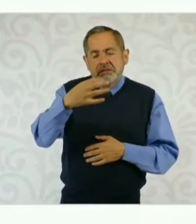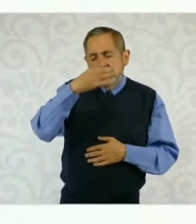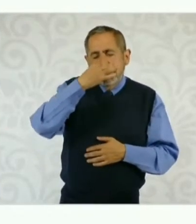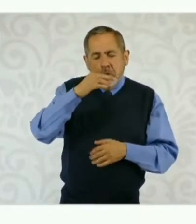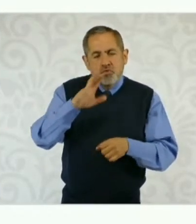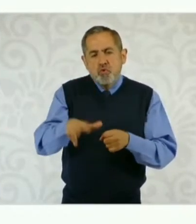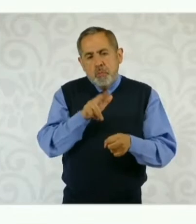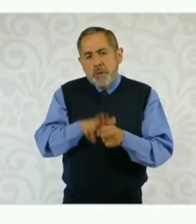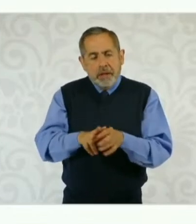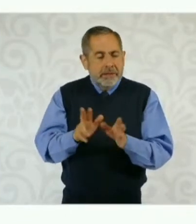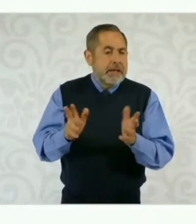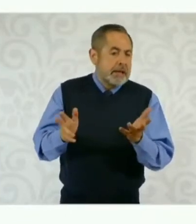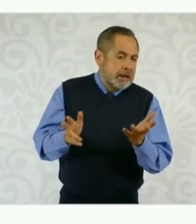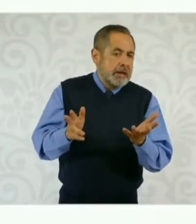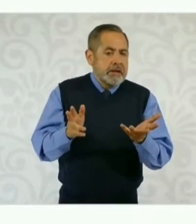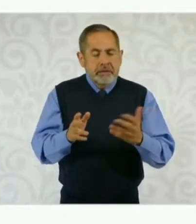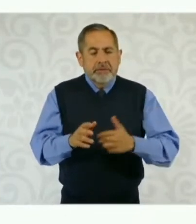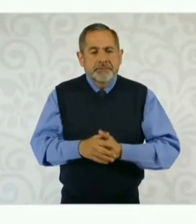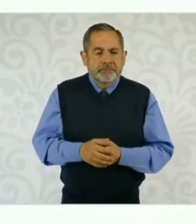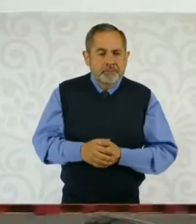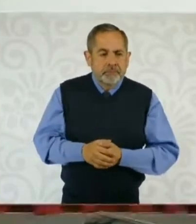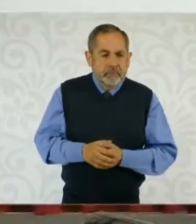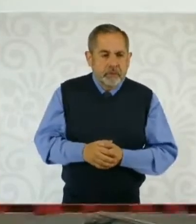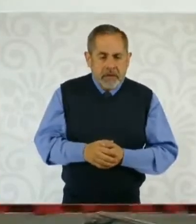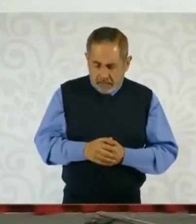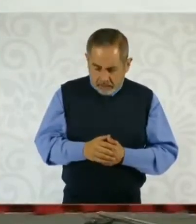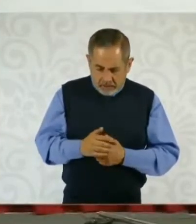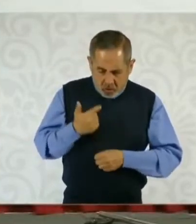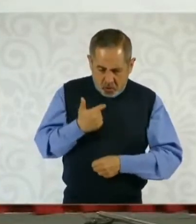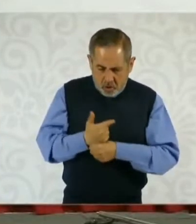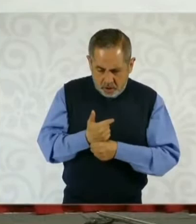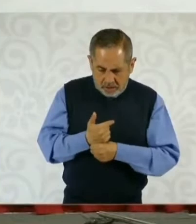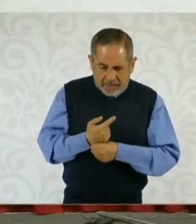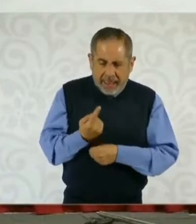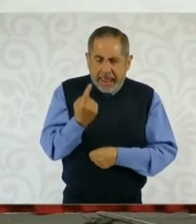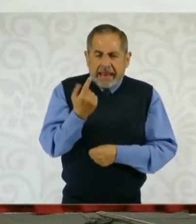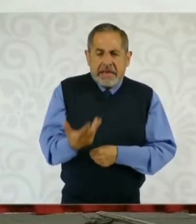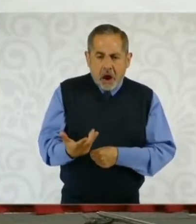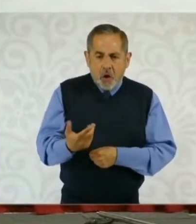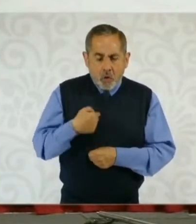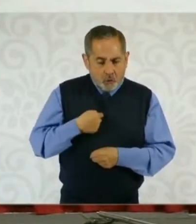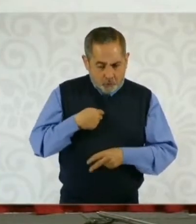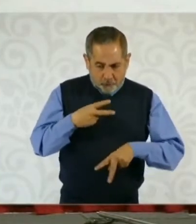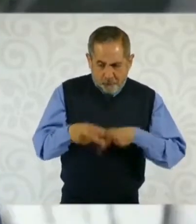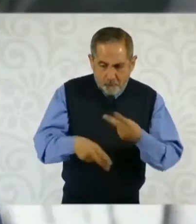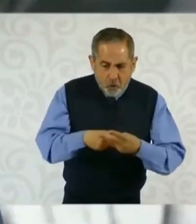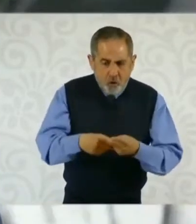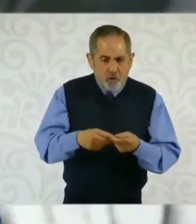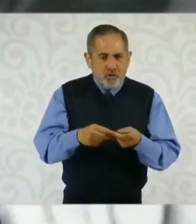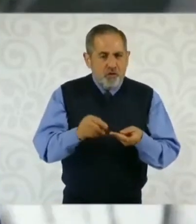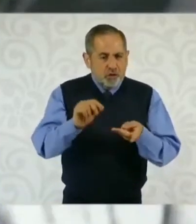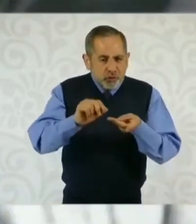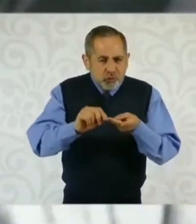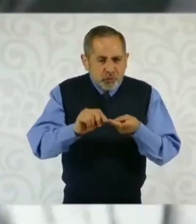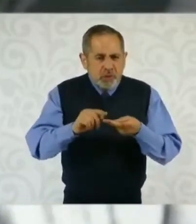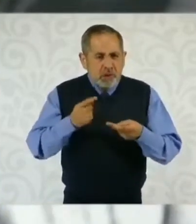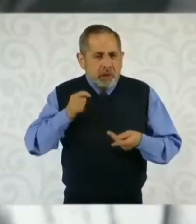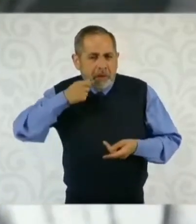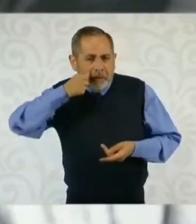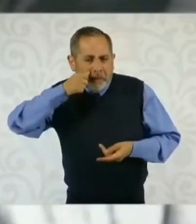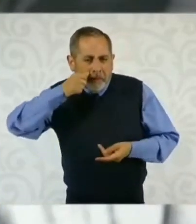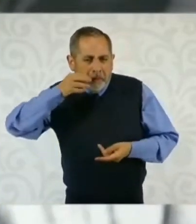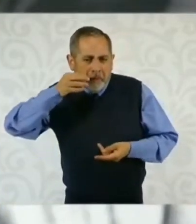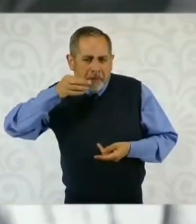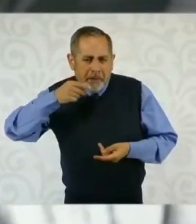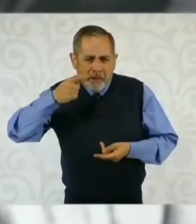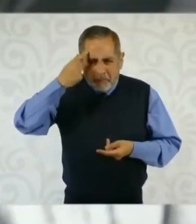corriente. La pregunta es, ¿cuándo me hago una prueba para influenza y una prueba para COVID?